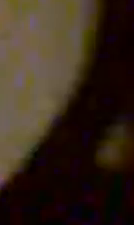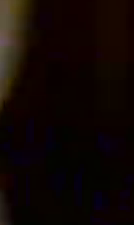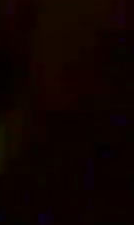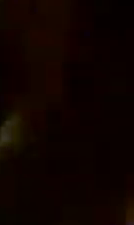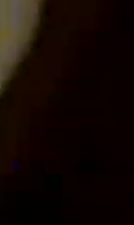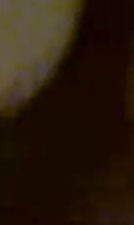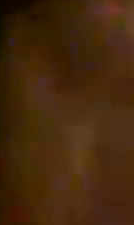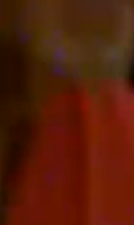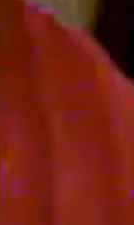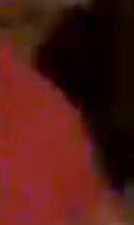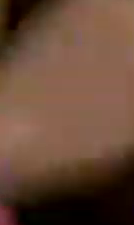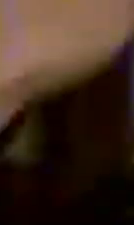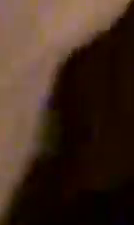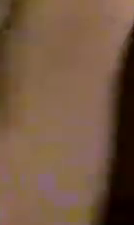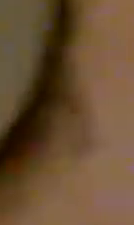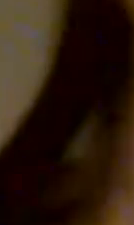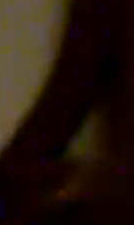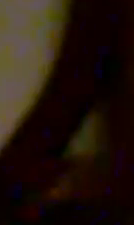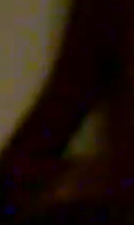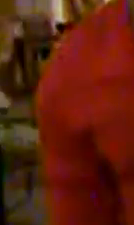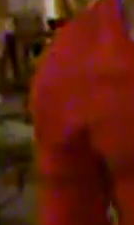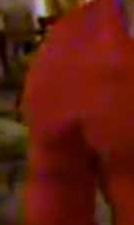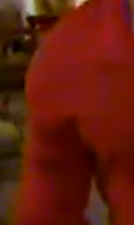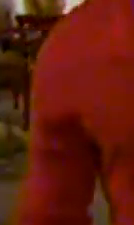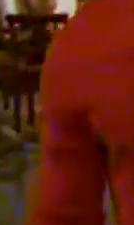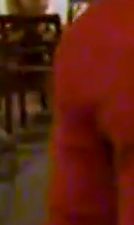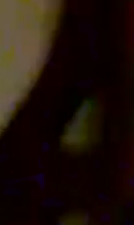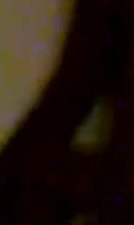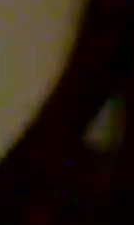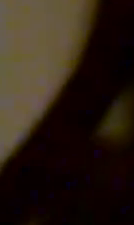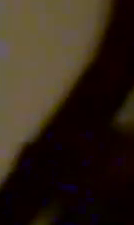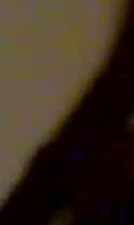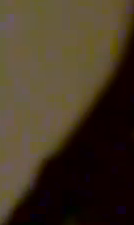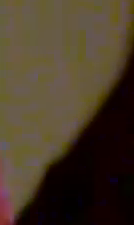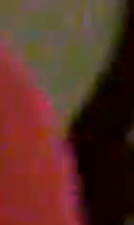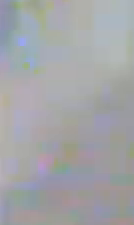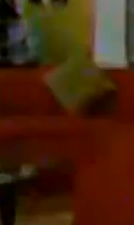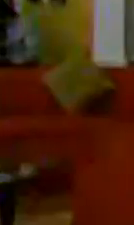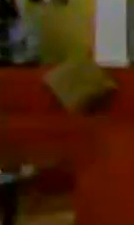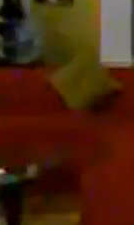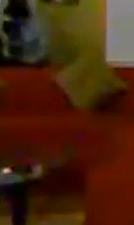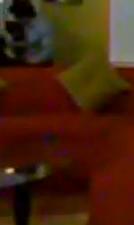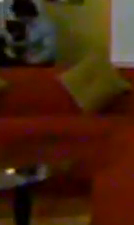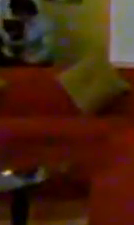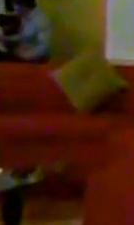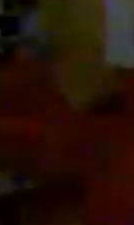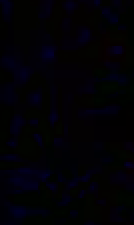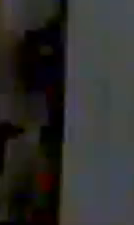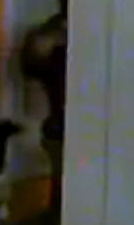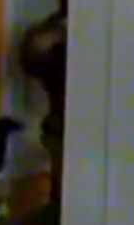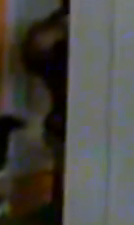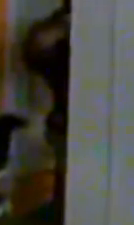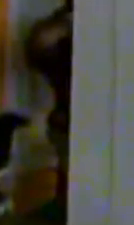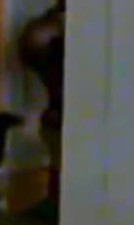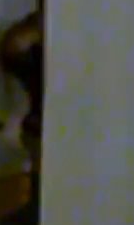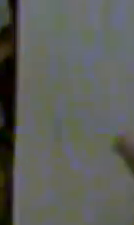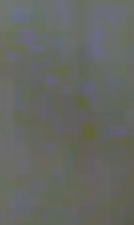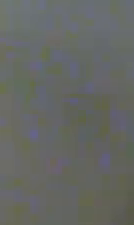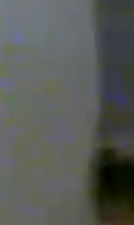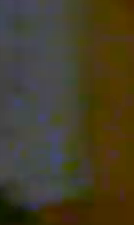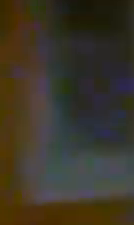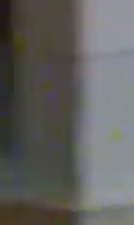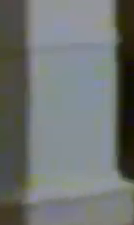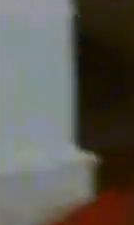¡Tu hermana es una víbora que me odia! ¿Qué clase de persona crees que soy? ¿Qué haces aquí? No quiero que permanezcas ni un segundo más